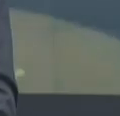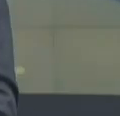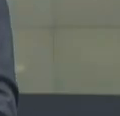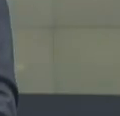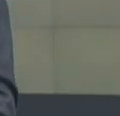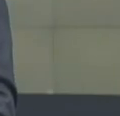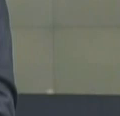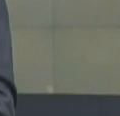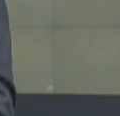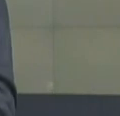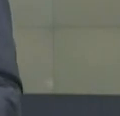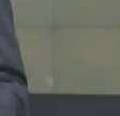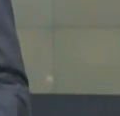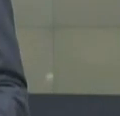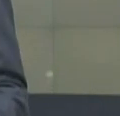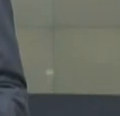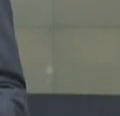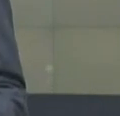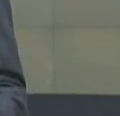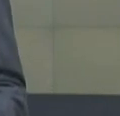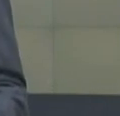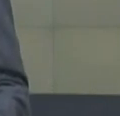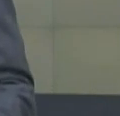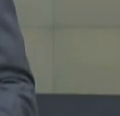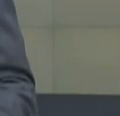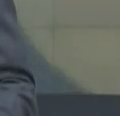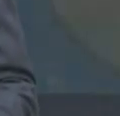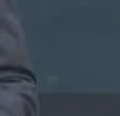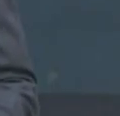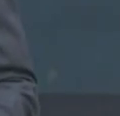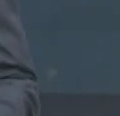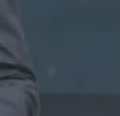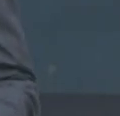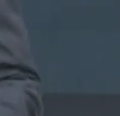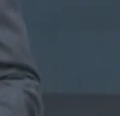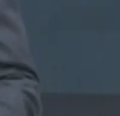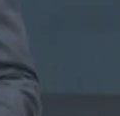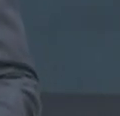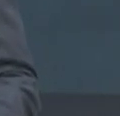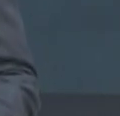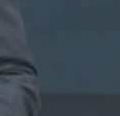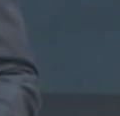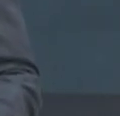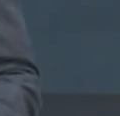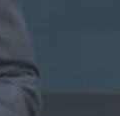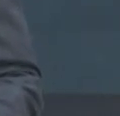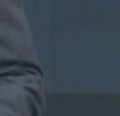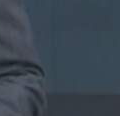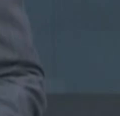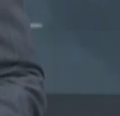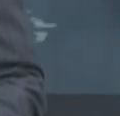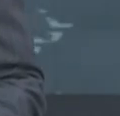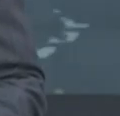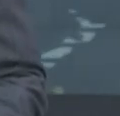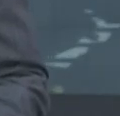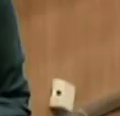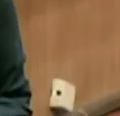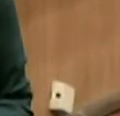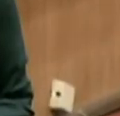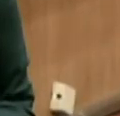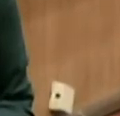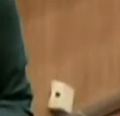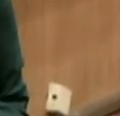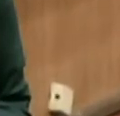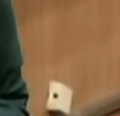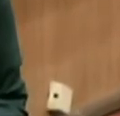william saab ofrece una rueda de prensa en el lugar está nuestra compañera andreas lópez con todos los detalles andreas buenas tardes adelante